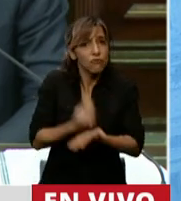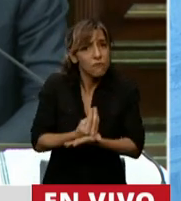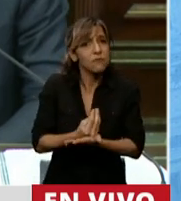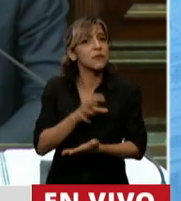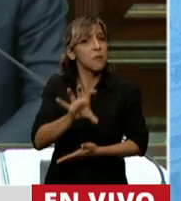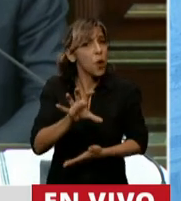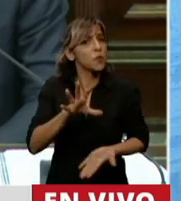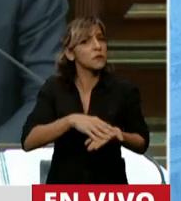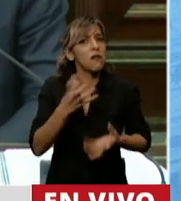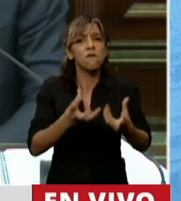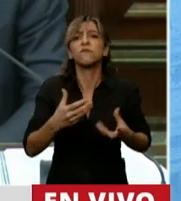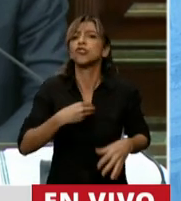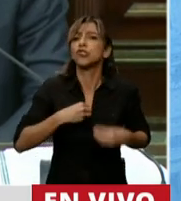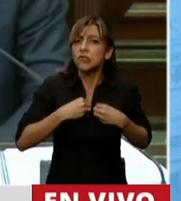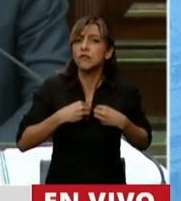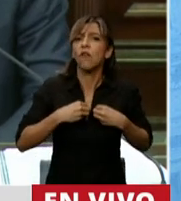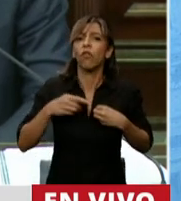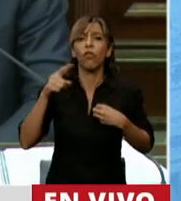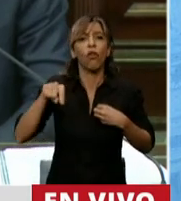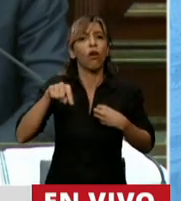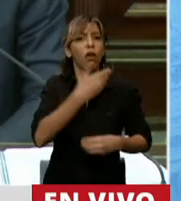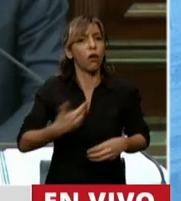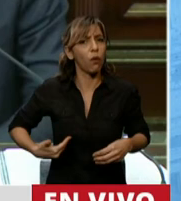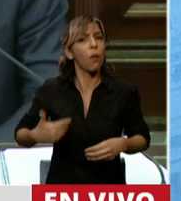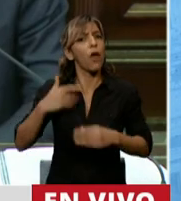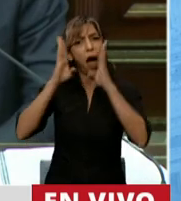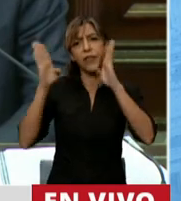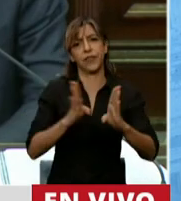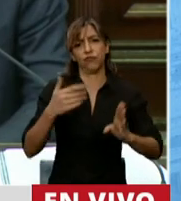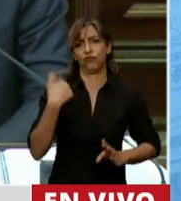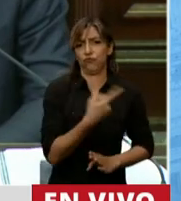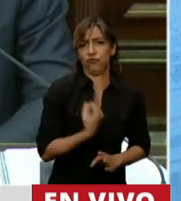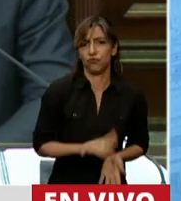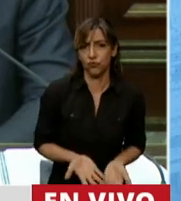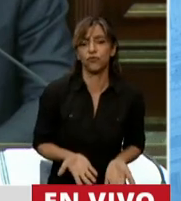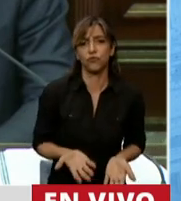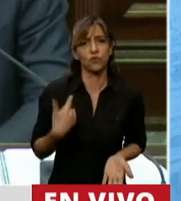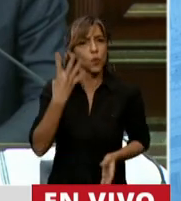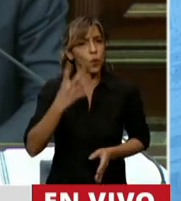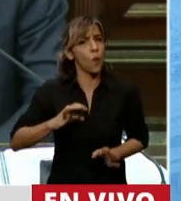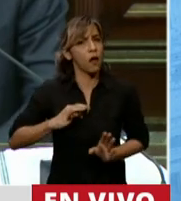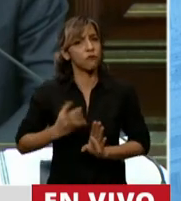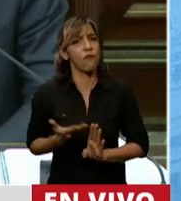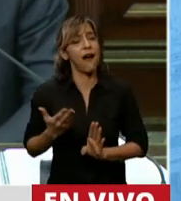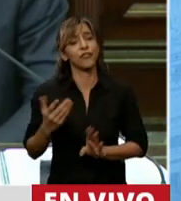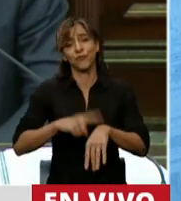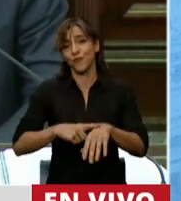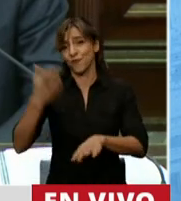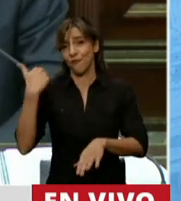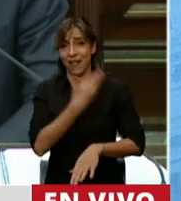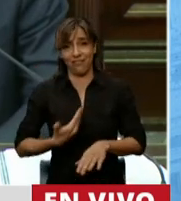como provincia de Tierra del Fuego que contiene las Islas Malvinas. Yo en los 4 años que fui gobernadora